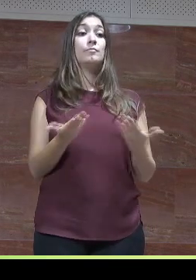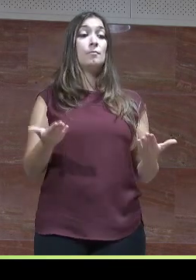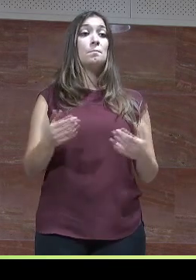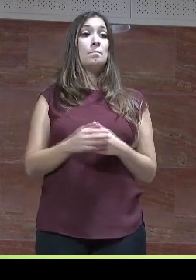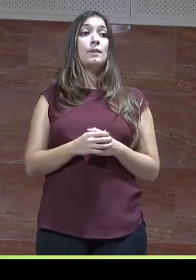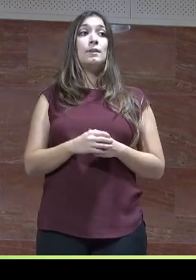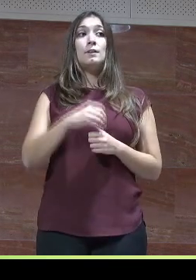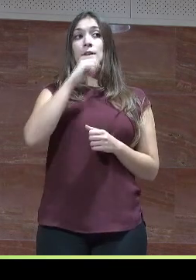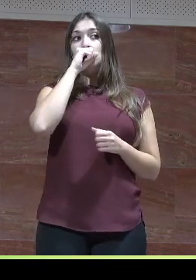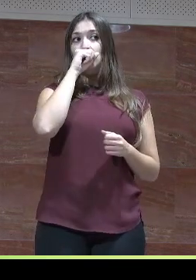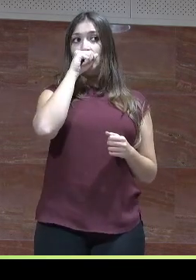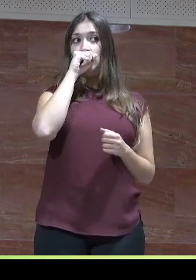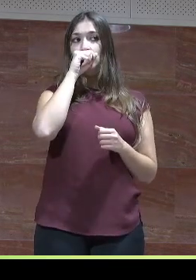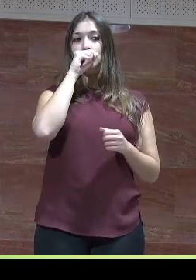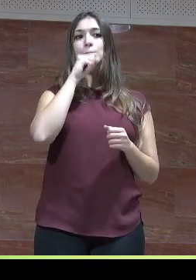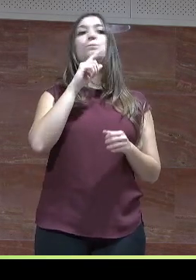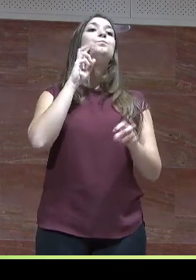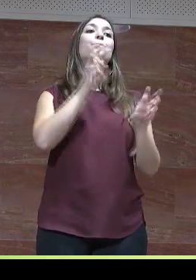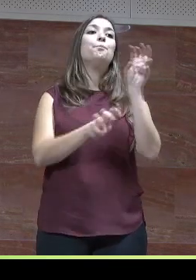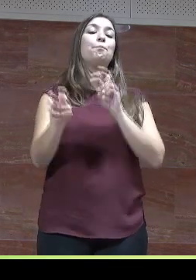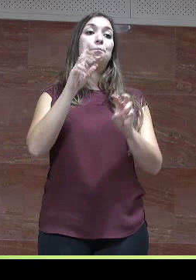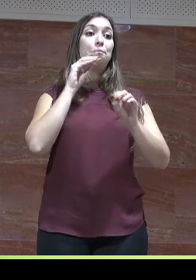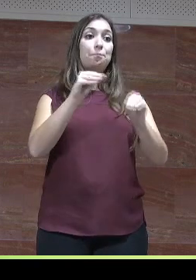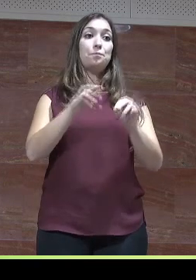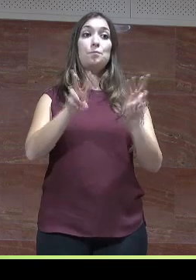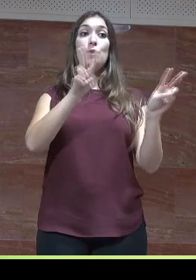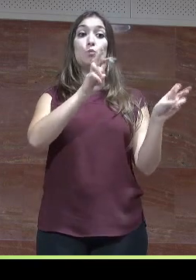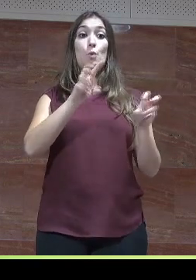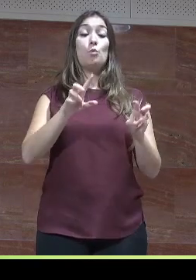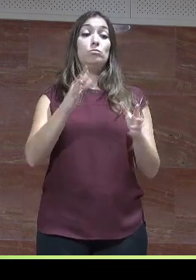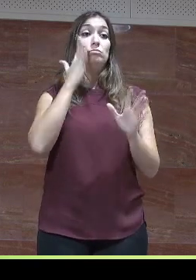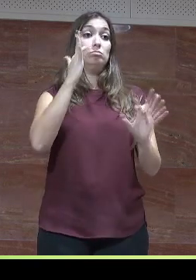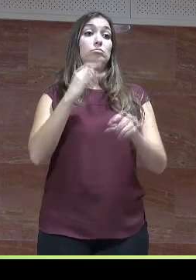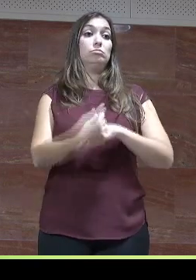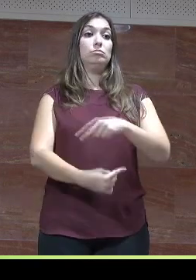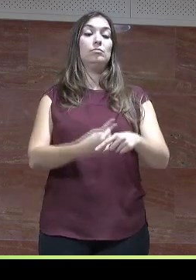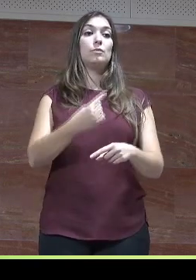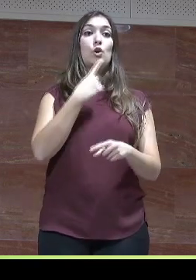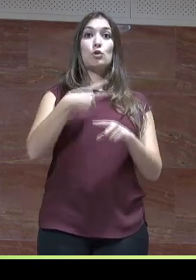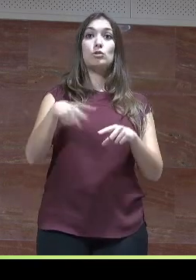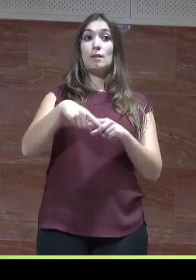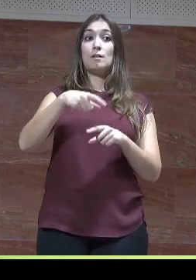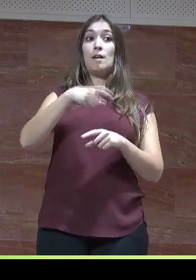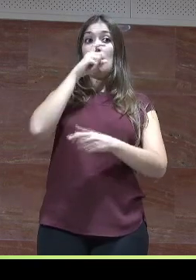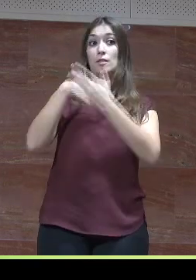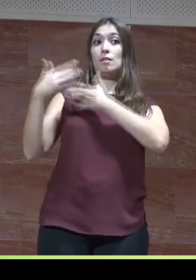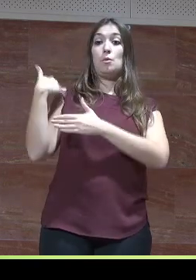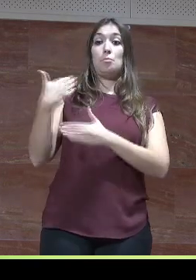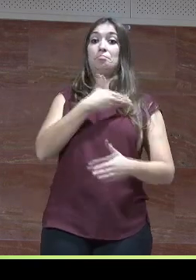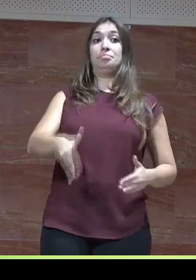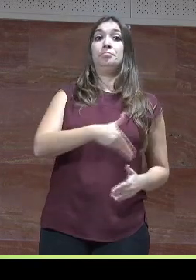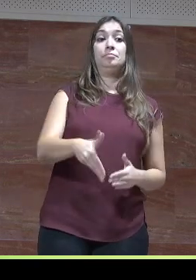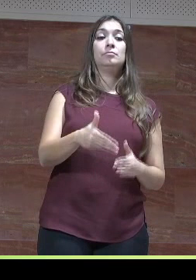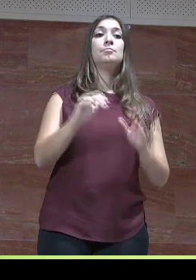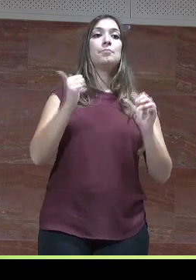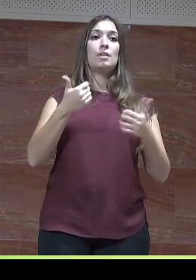de ensalzar lo nuevo y, como lógica consecuencia, menospreciar lo viejo, ahí hemos ido metiendo